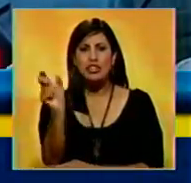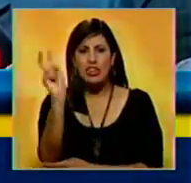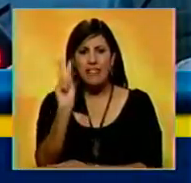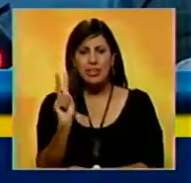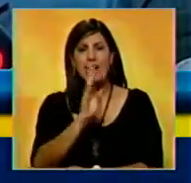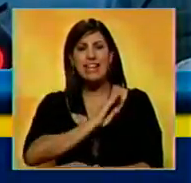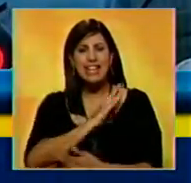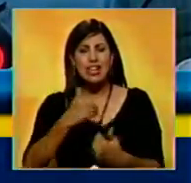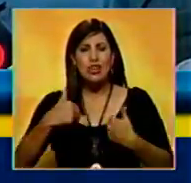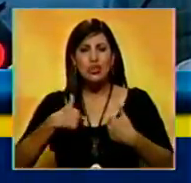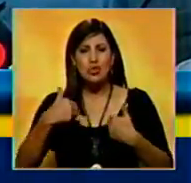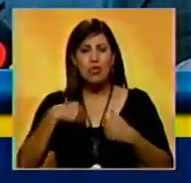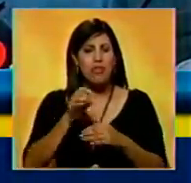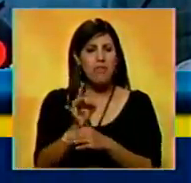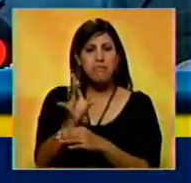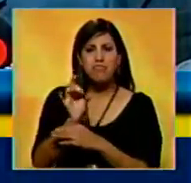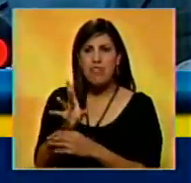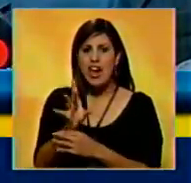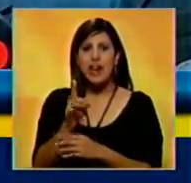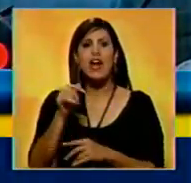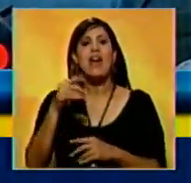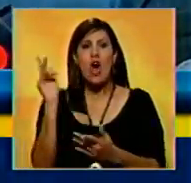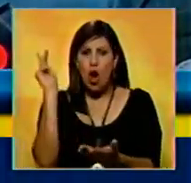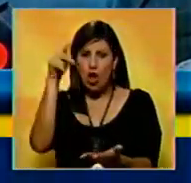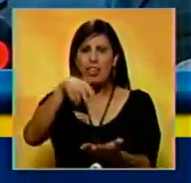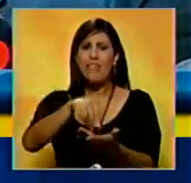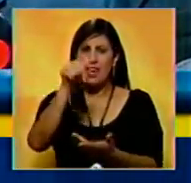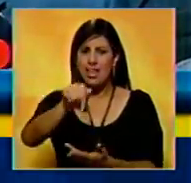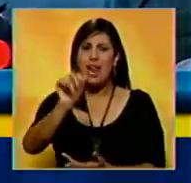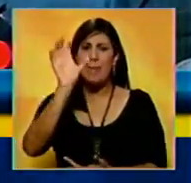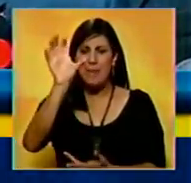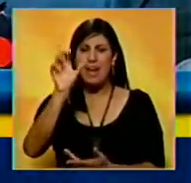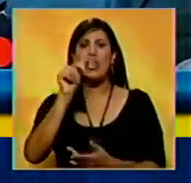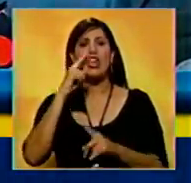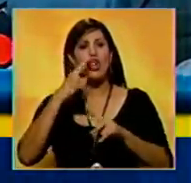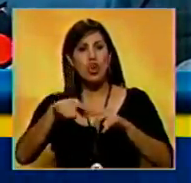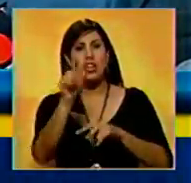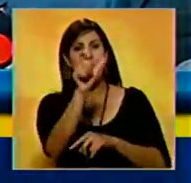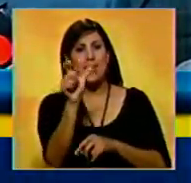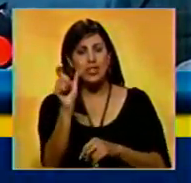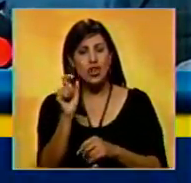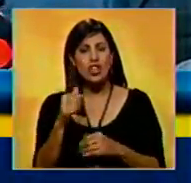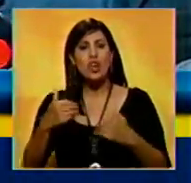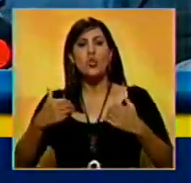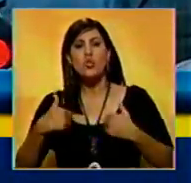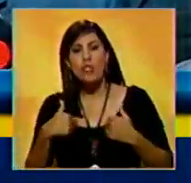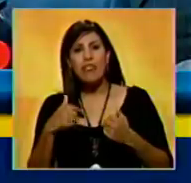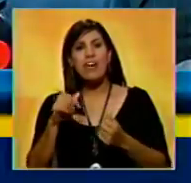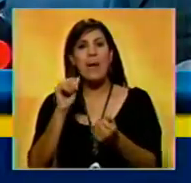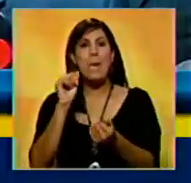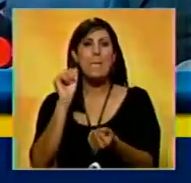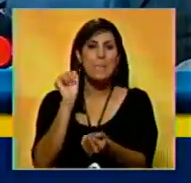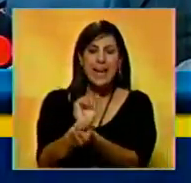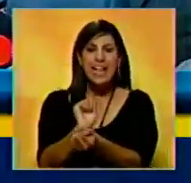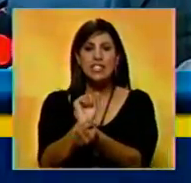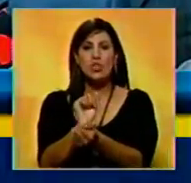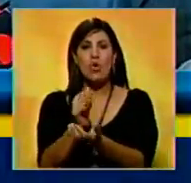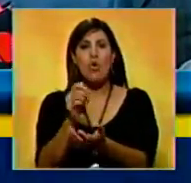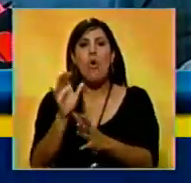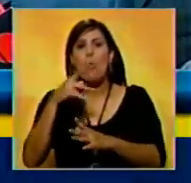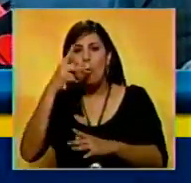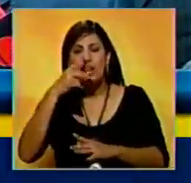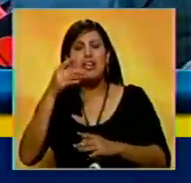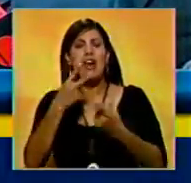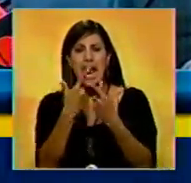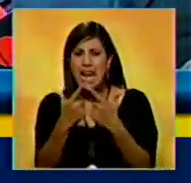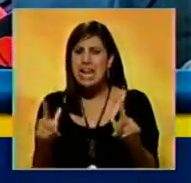que están padeciendo el exilio involuntario regresen al país, y aquellos que están siendo sometidos a los rigores de la prisión, pues recorren